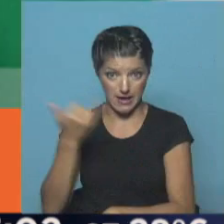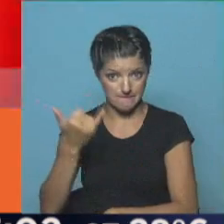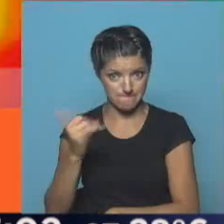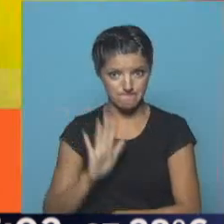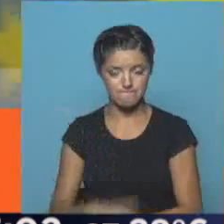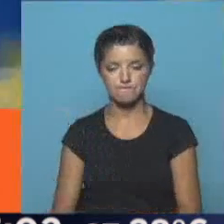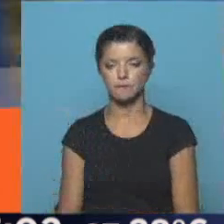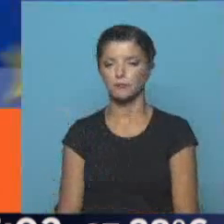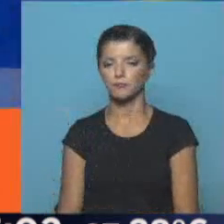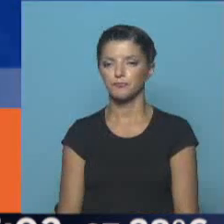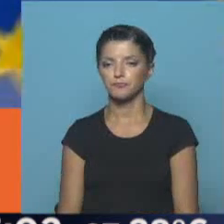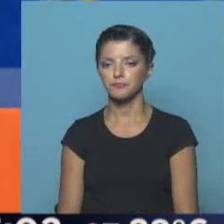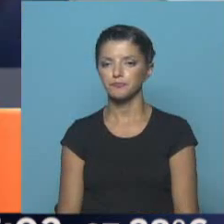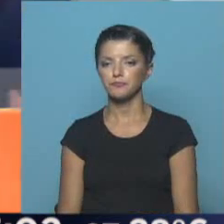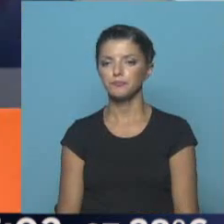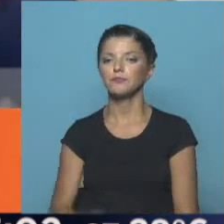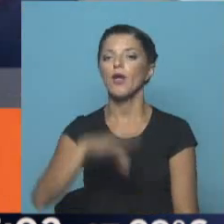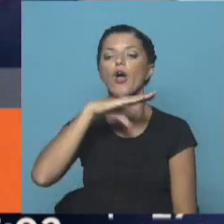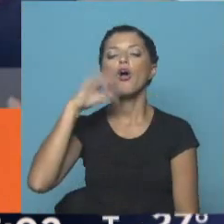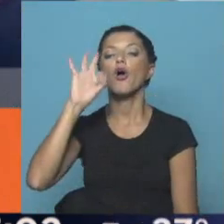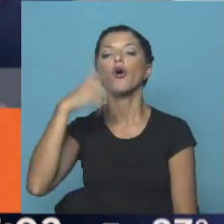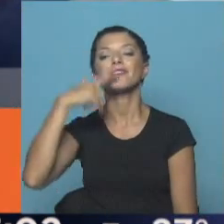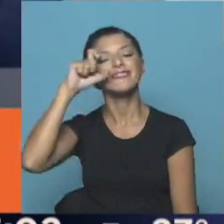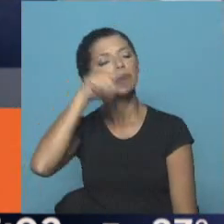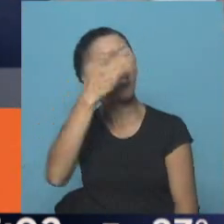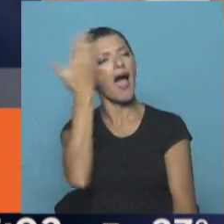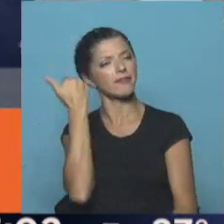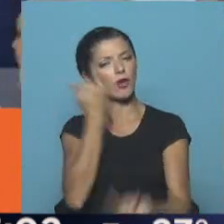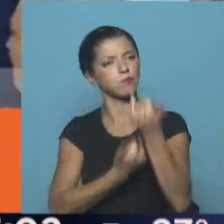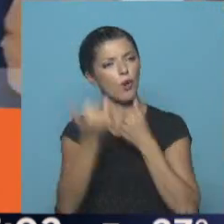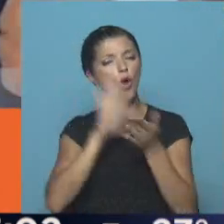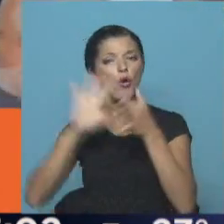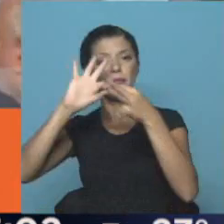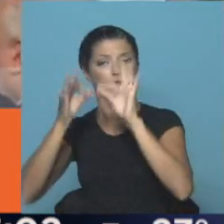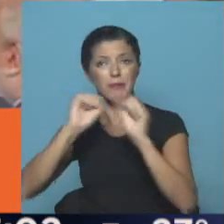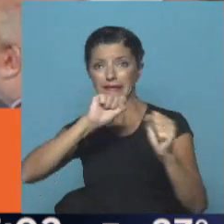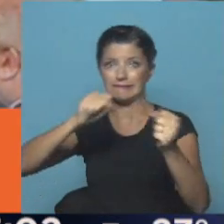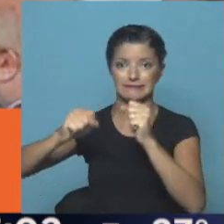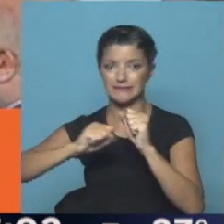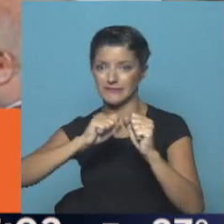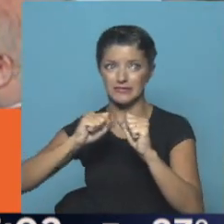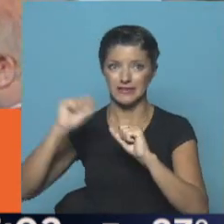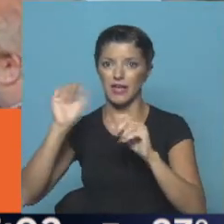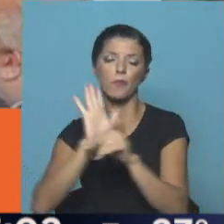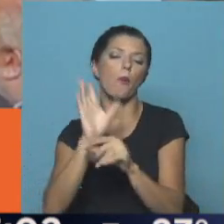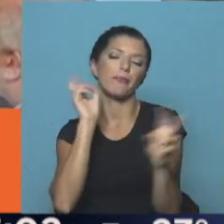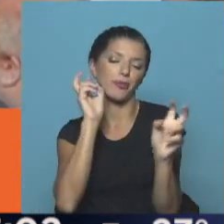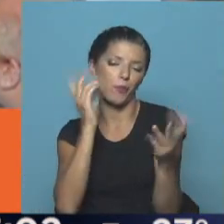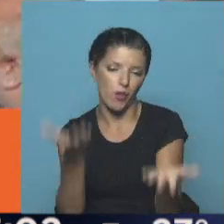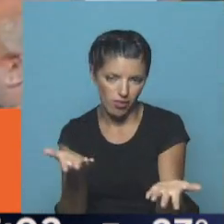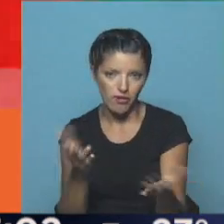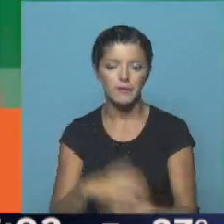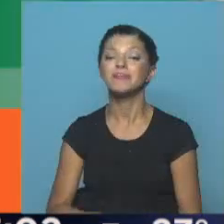Ahora, José, al principio del programa hablabas de una Europa que se tambalea y hasta cruje. Sí. Bueno, sí, yo lo que